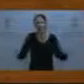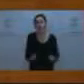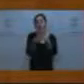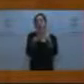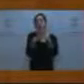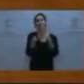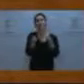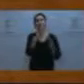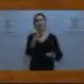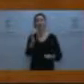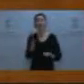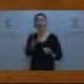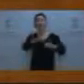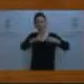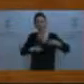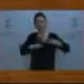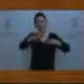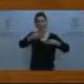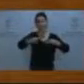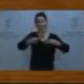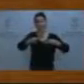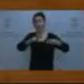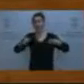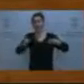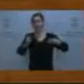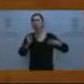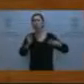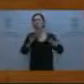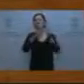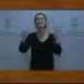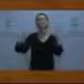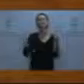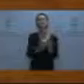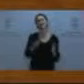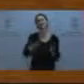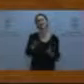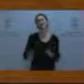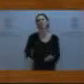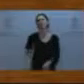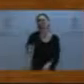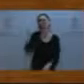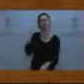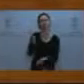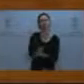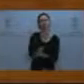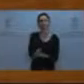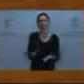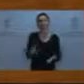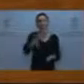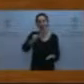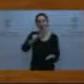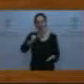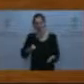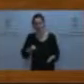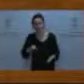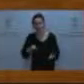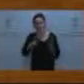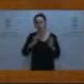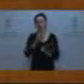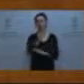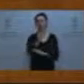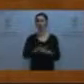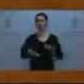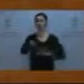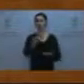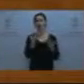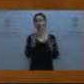familias asturianas que después de pagar en torno a 7.000 euros, vieron como la ECAI, la entidad colaboradora